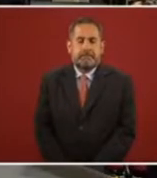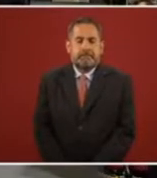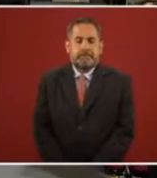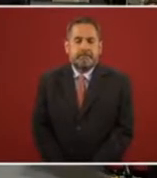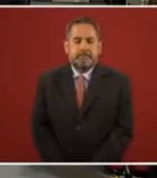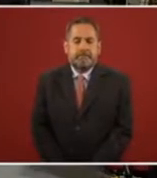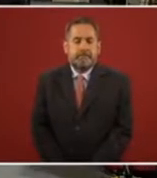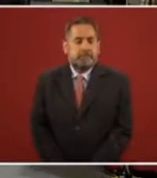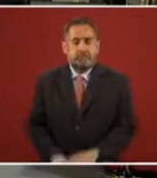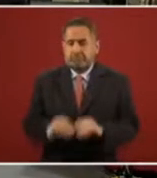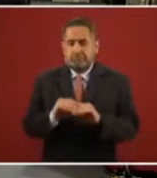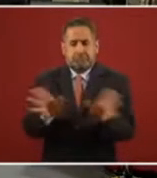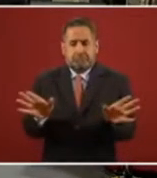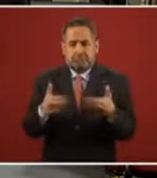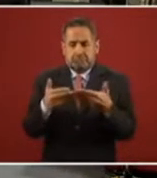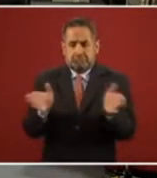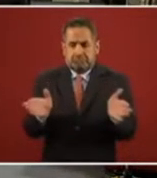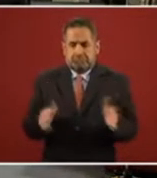es cool